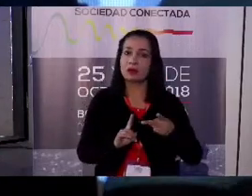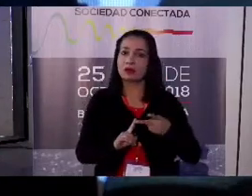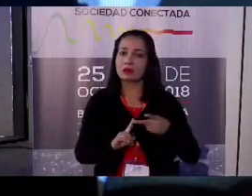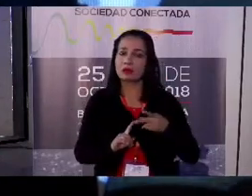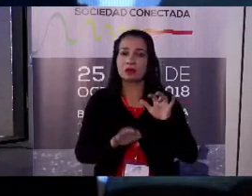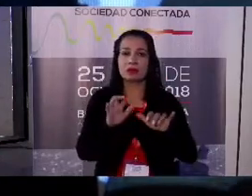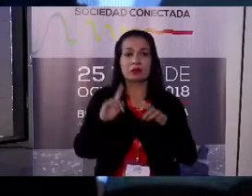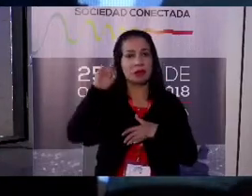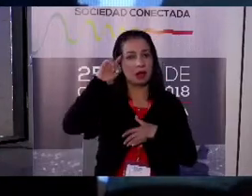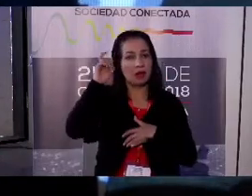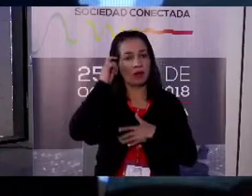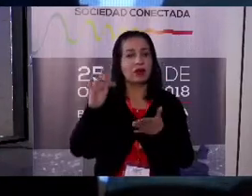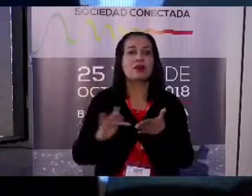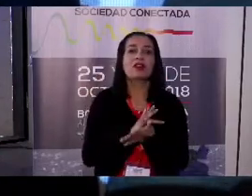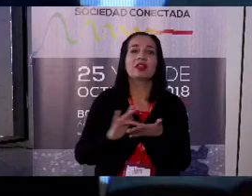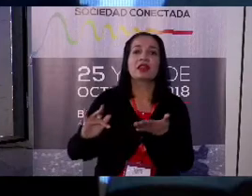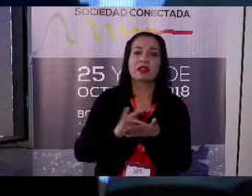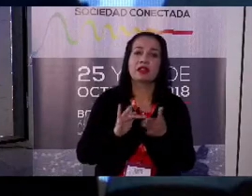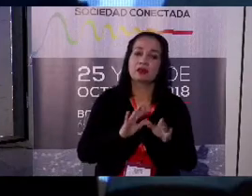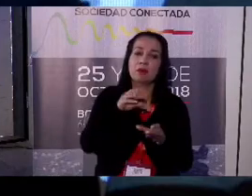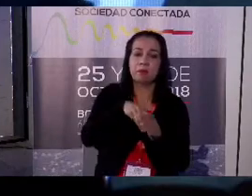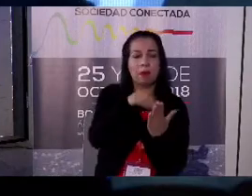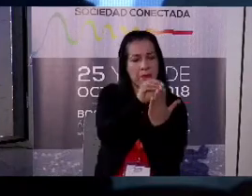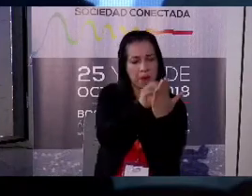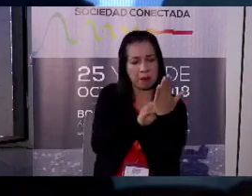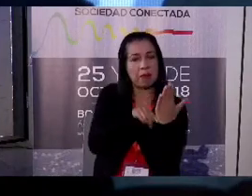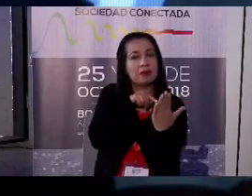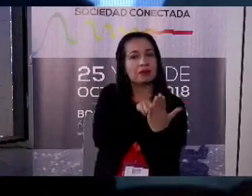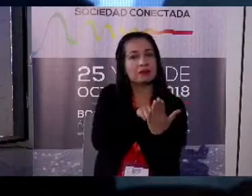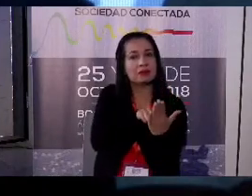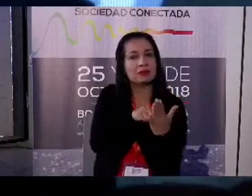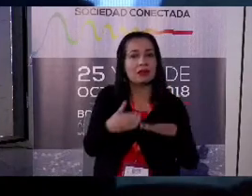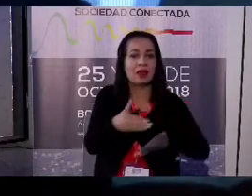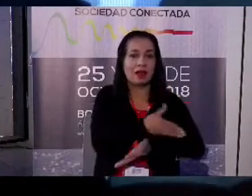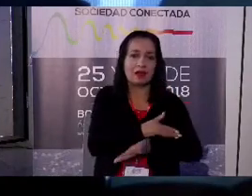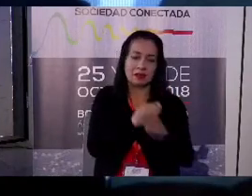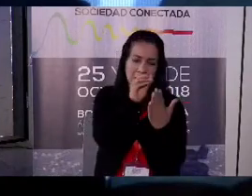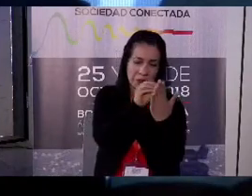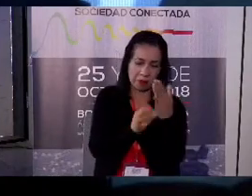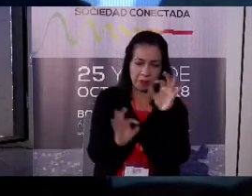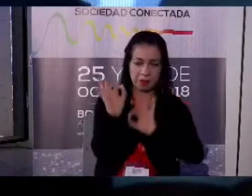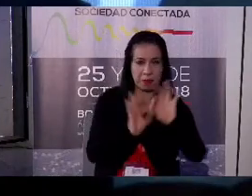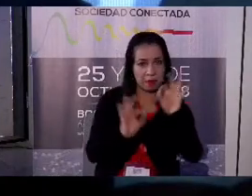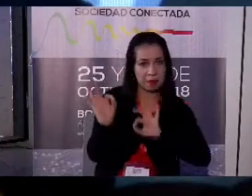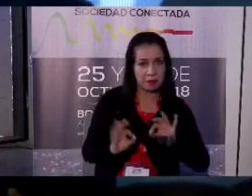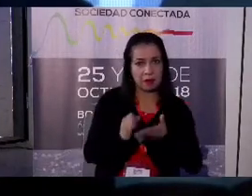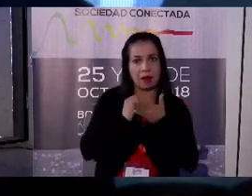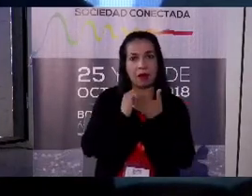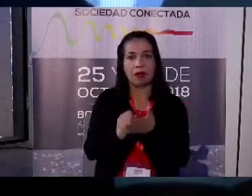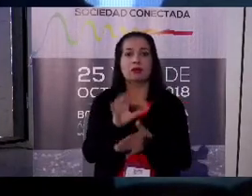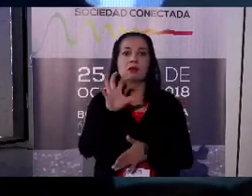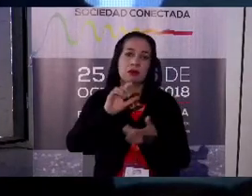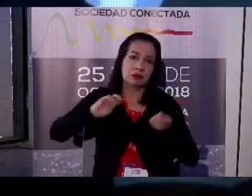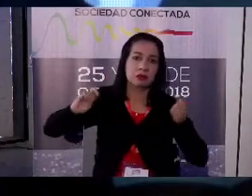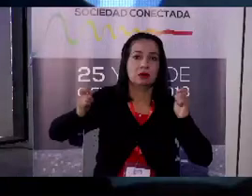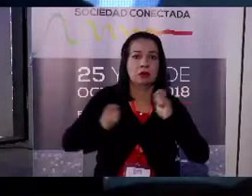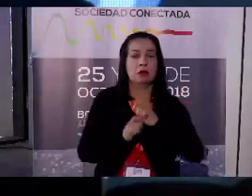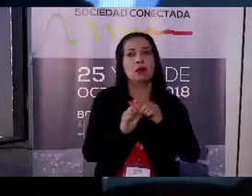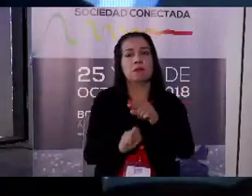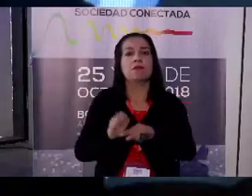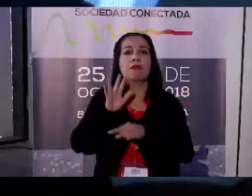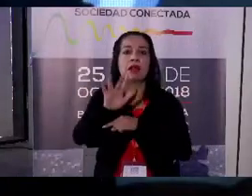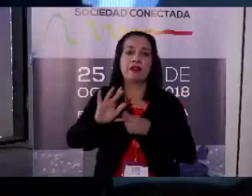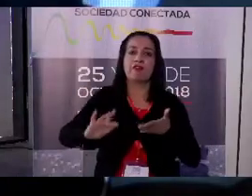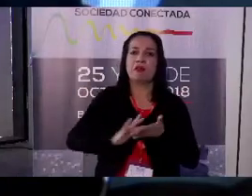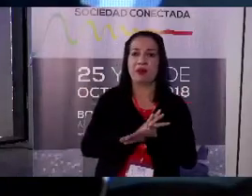Gobierno digital que se encarga de los contenidos e prepara todo el contenido para transformar el país en un país plataforma digital